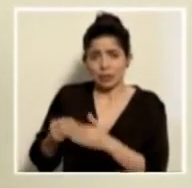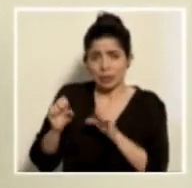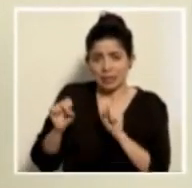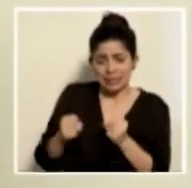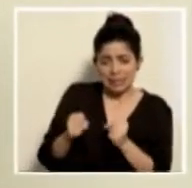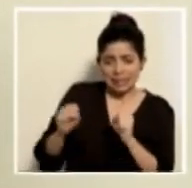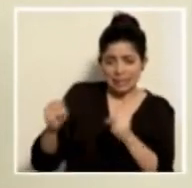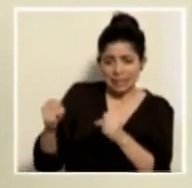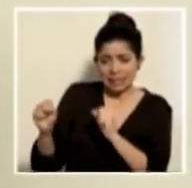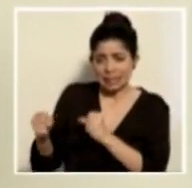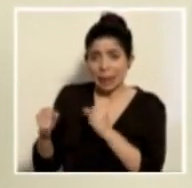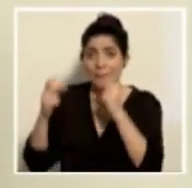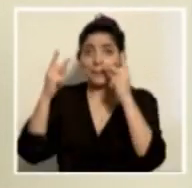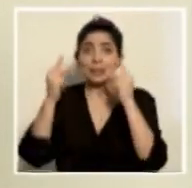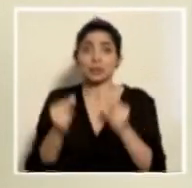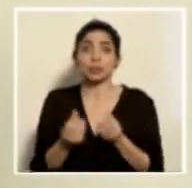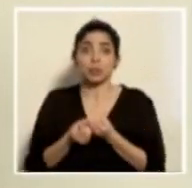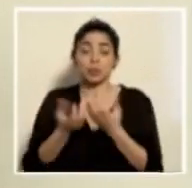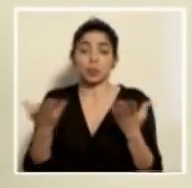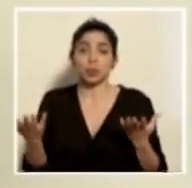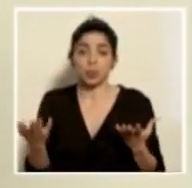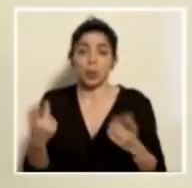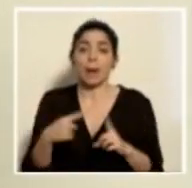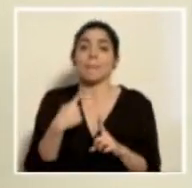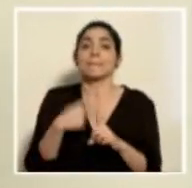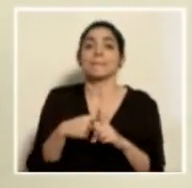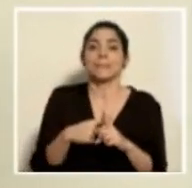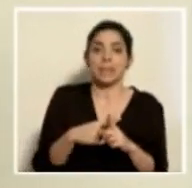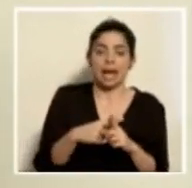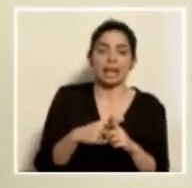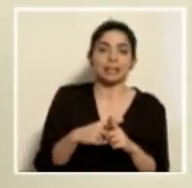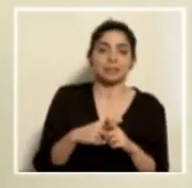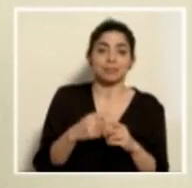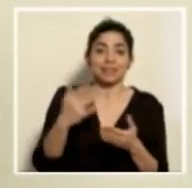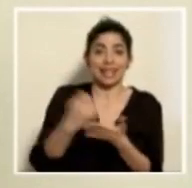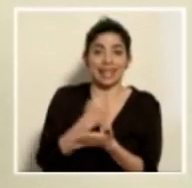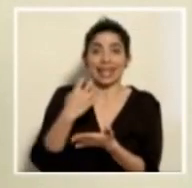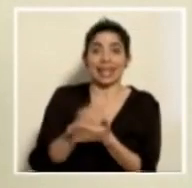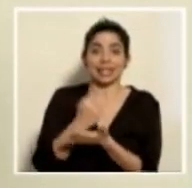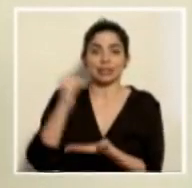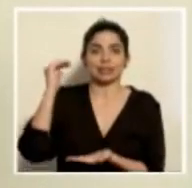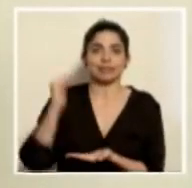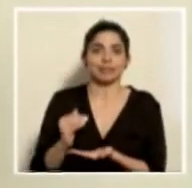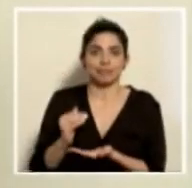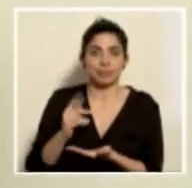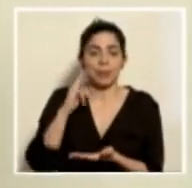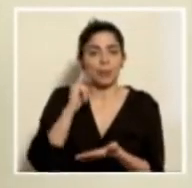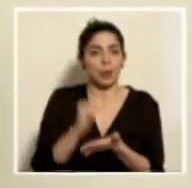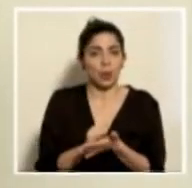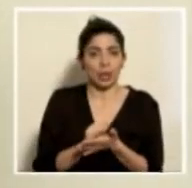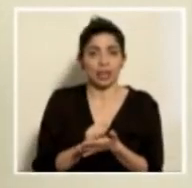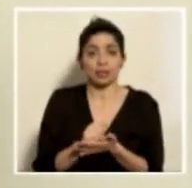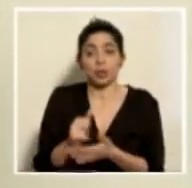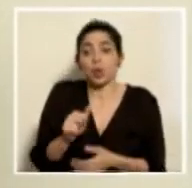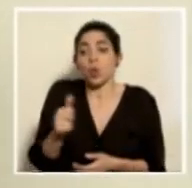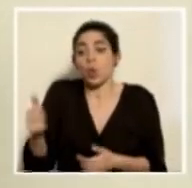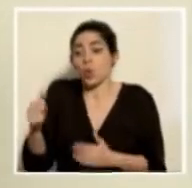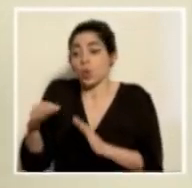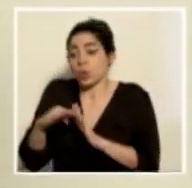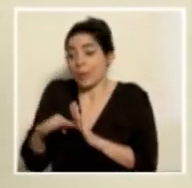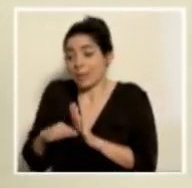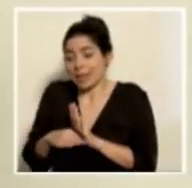recorte de los presupuestos públicos y una reducción importante de nuestros ingresos. Por eso hay que tomar estas otras